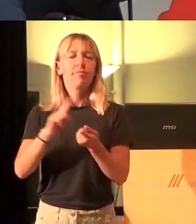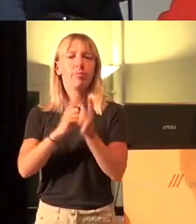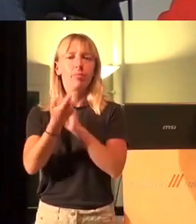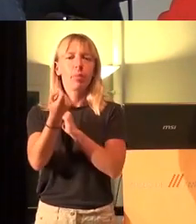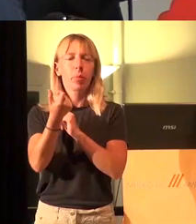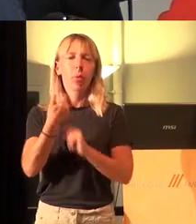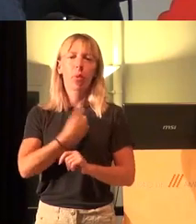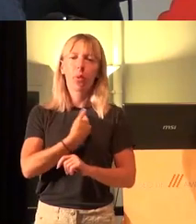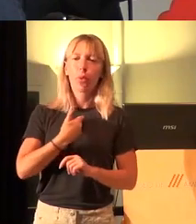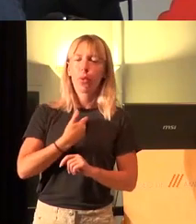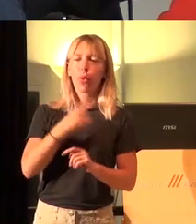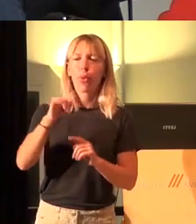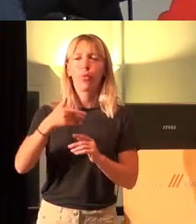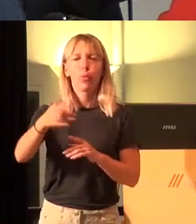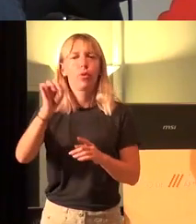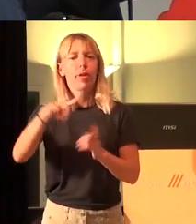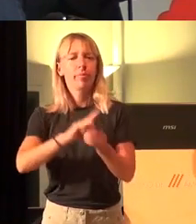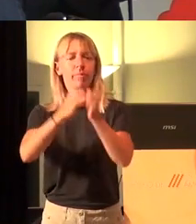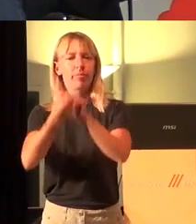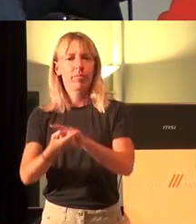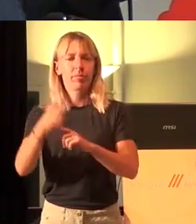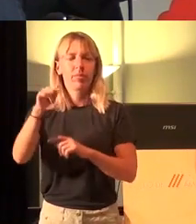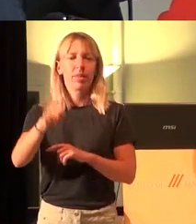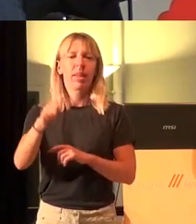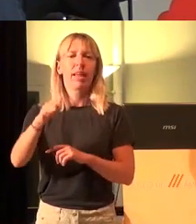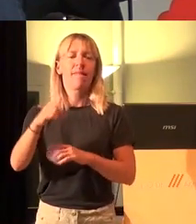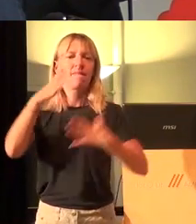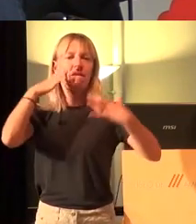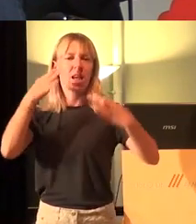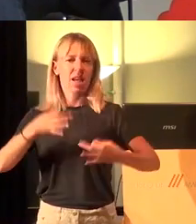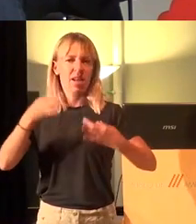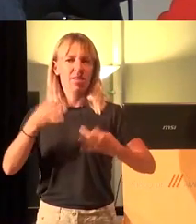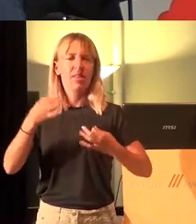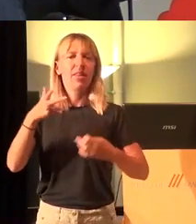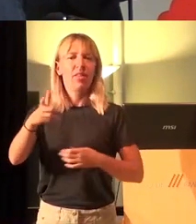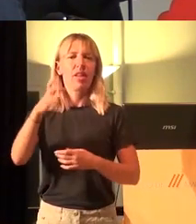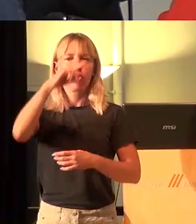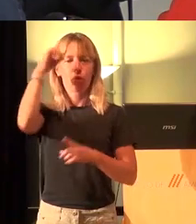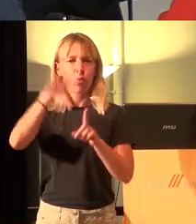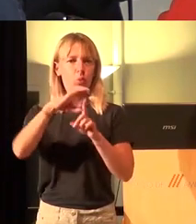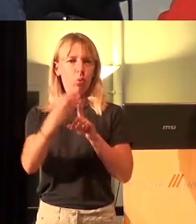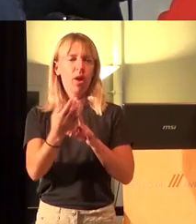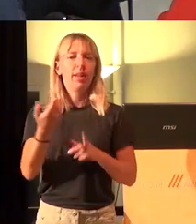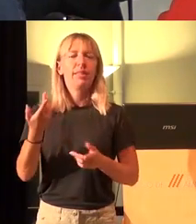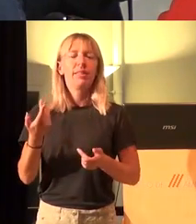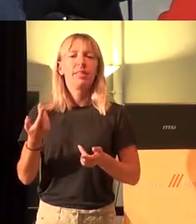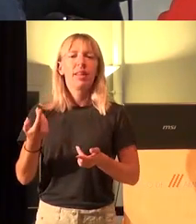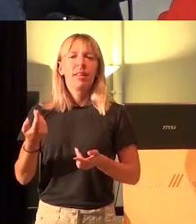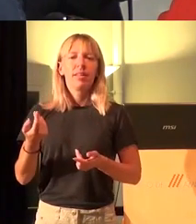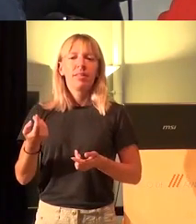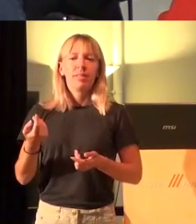un poco el rol de convertirse ellos también en garantes de los derechos culturales